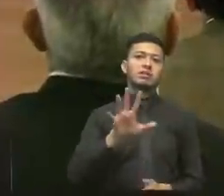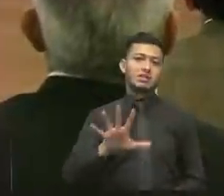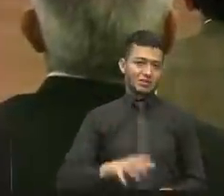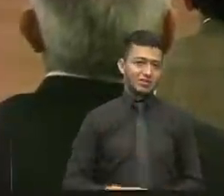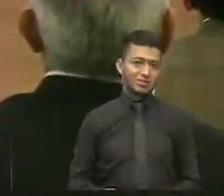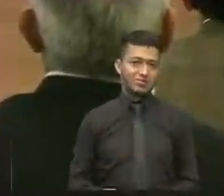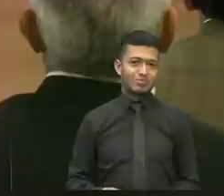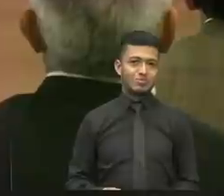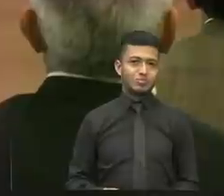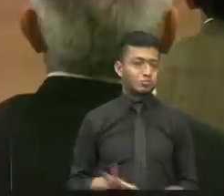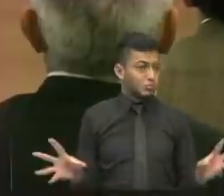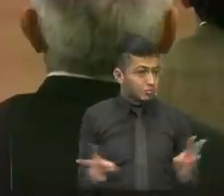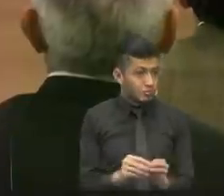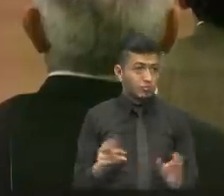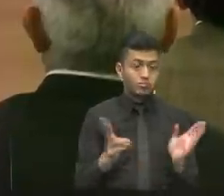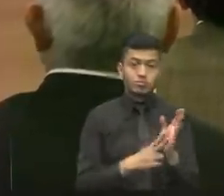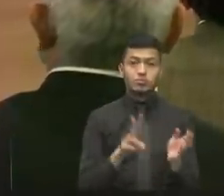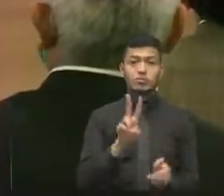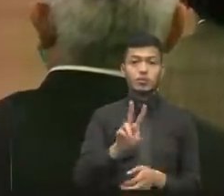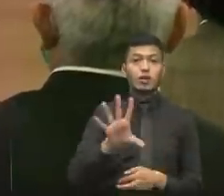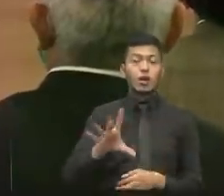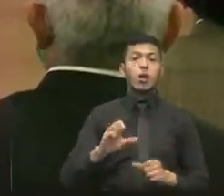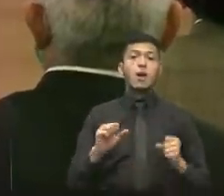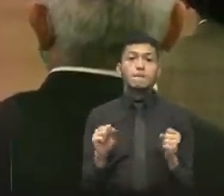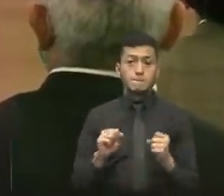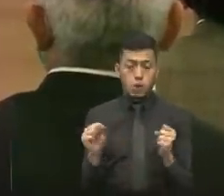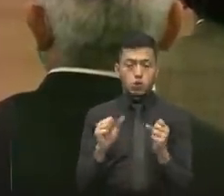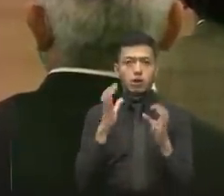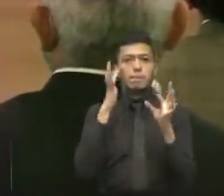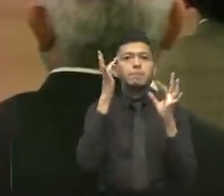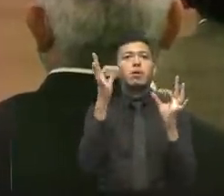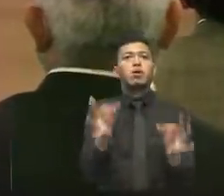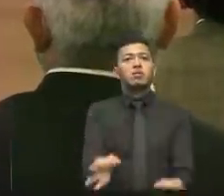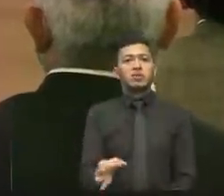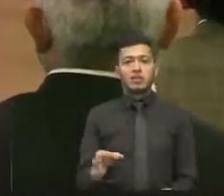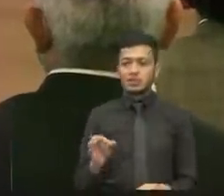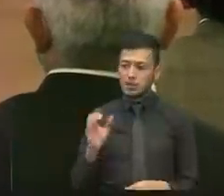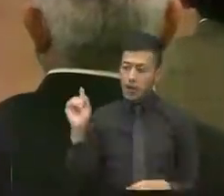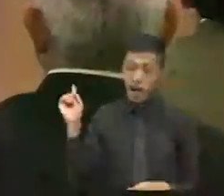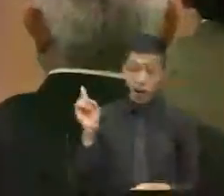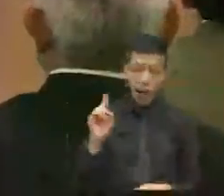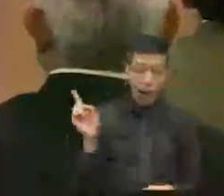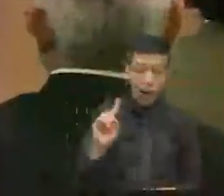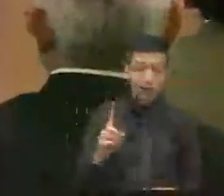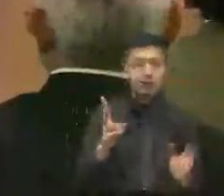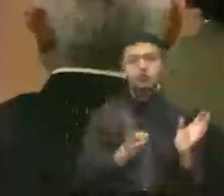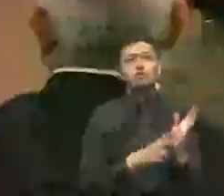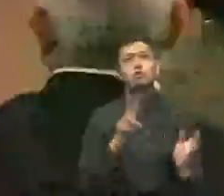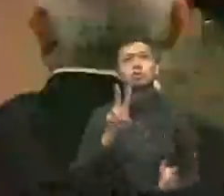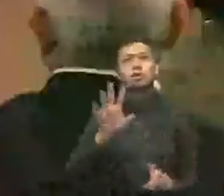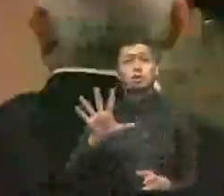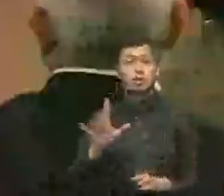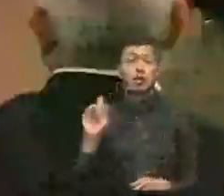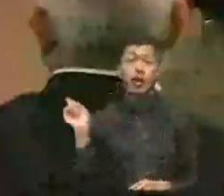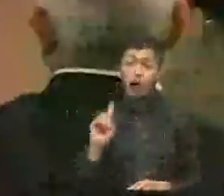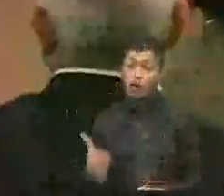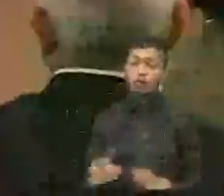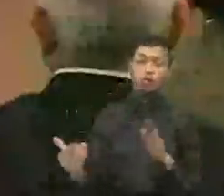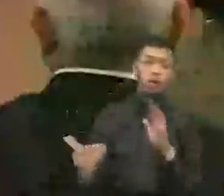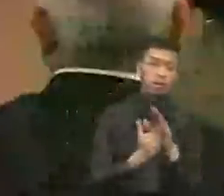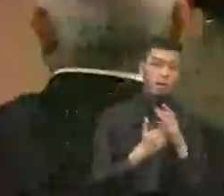total, en el 2025 Bogotá tendrá al fin, después de décadas de peleas, de